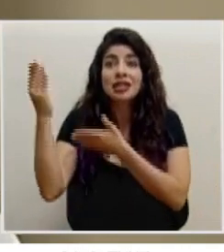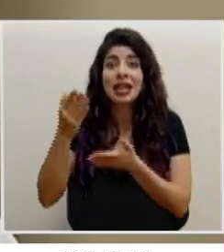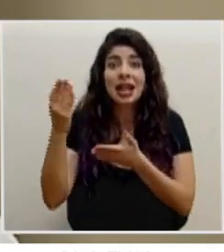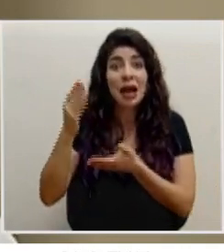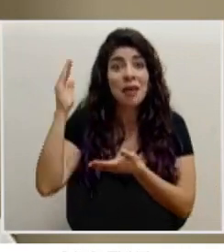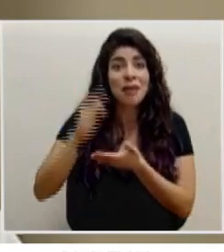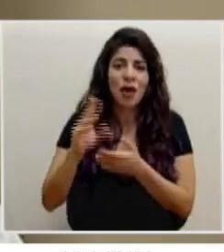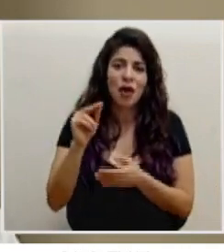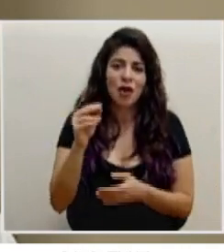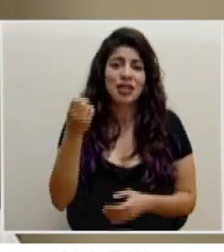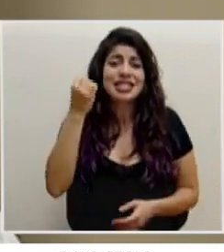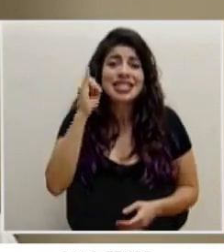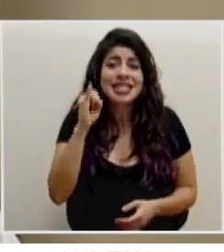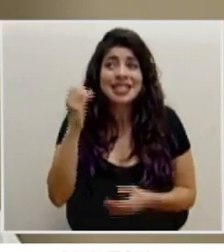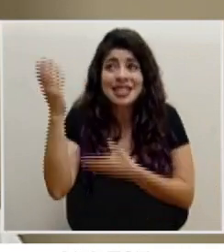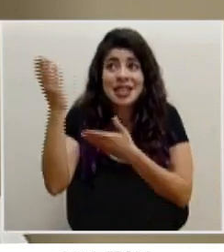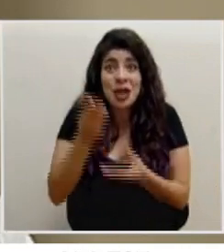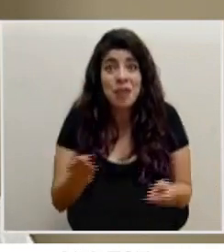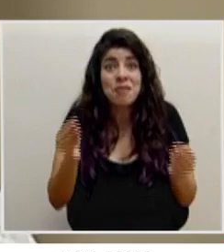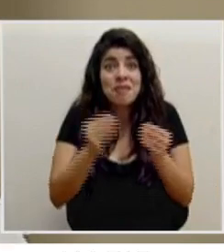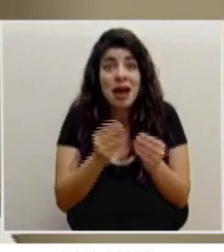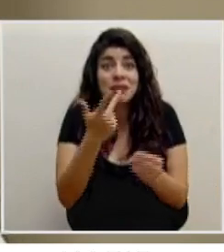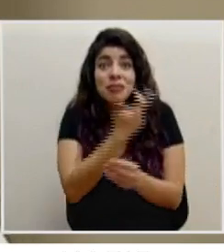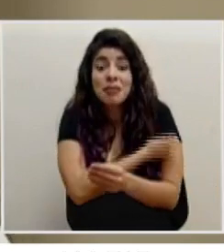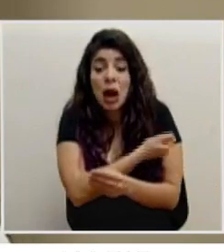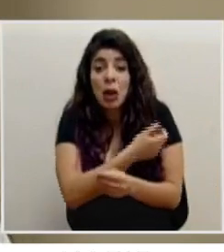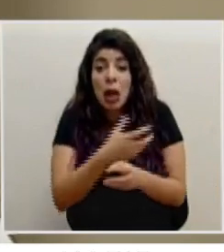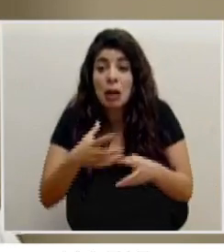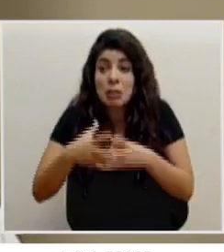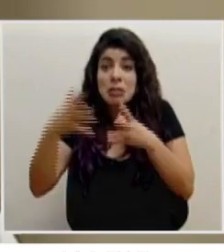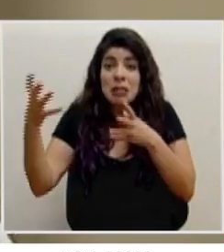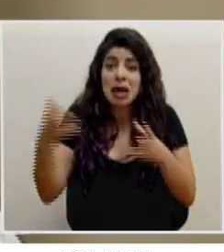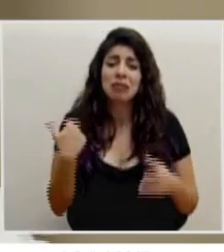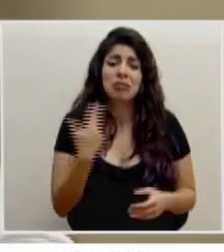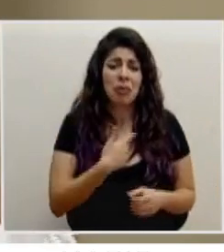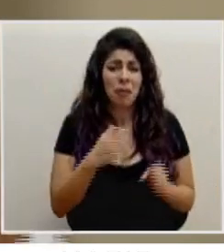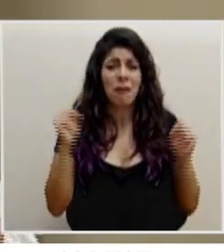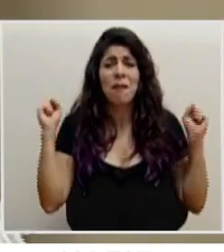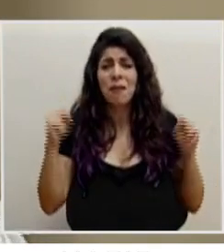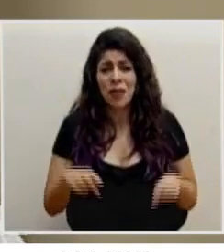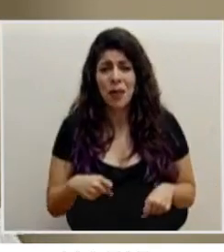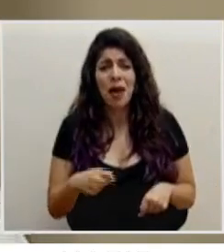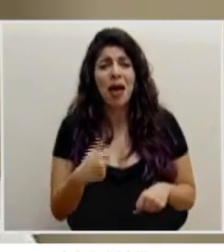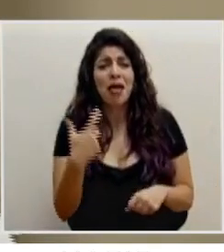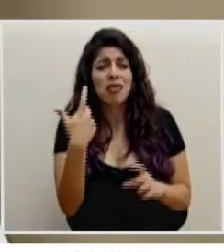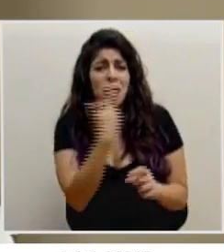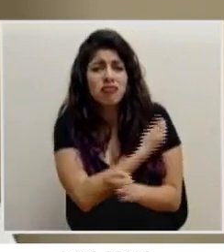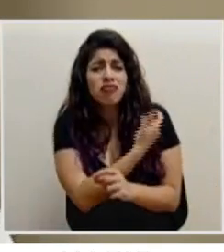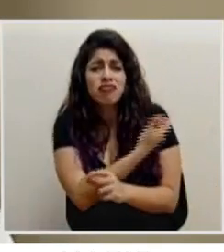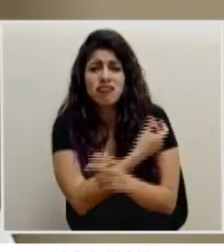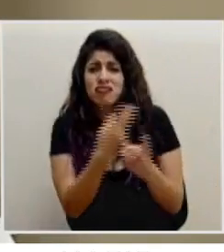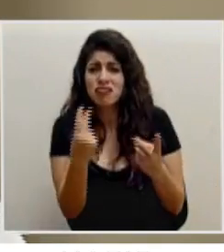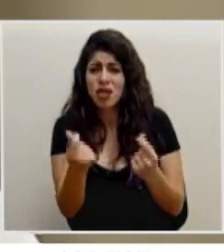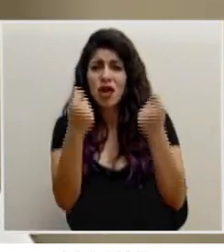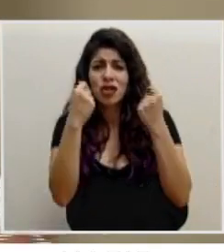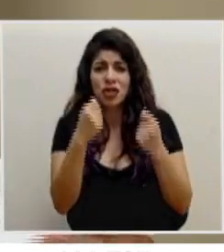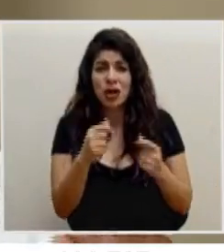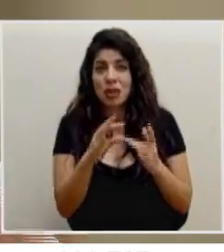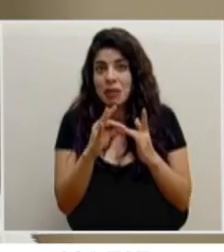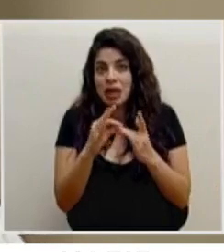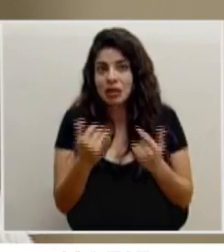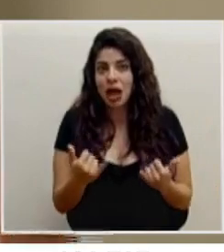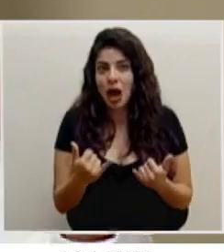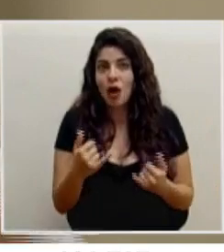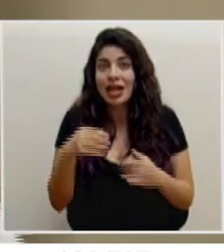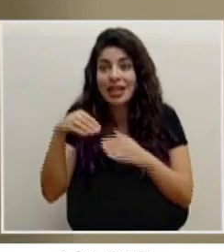Si a nosotros nos llegaran más vacunas en pedidos más grandes, tenemos la capacidad de aplicarlas lo más pronto posible, y más ahora que el